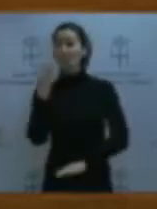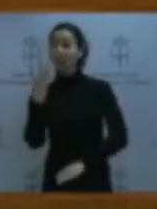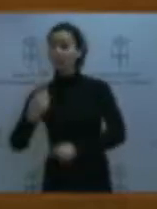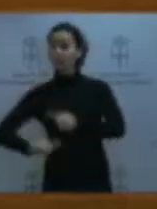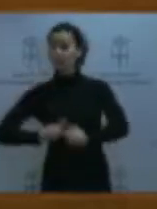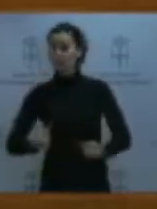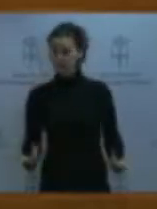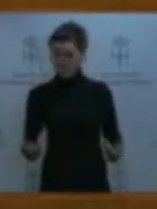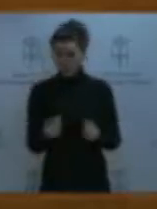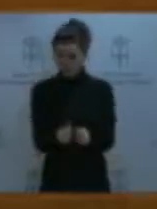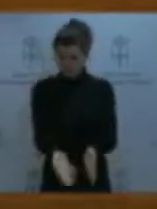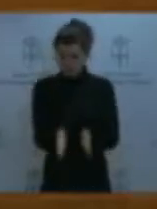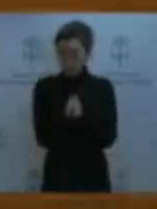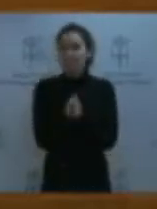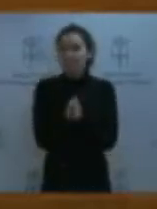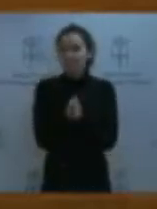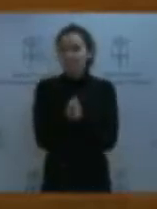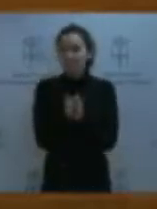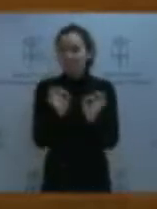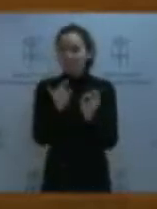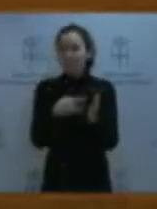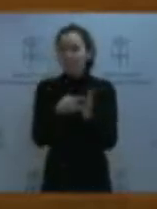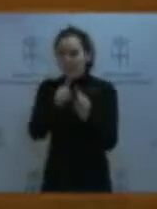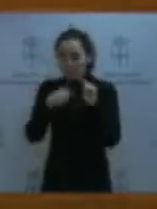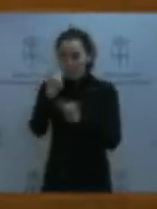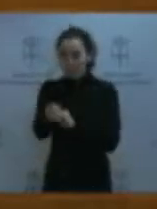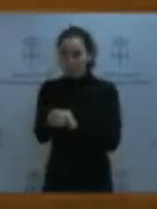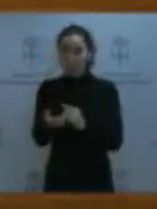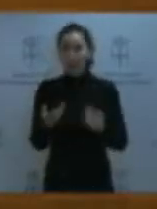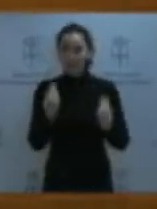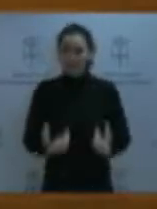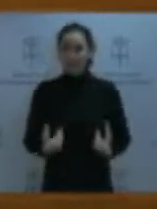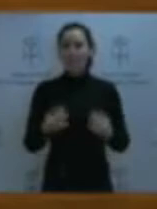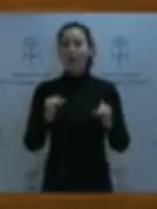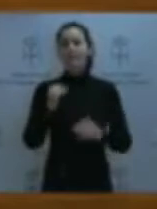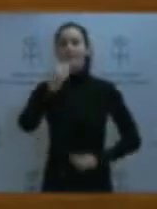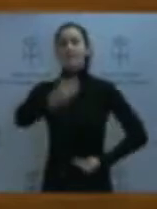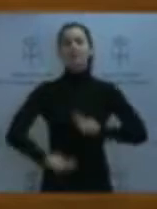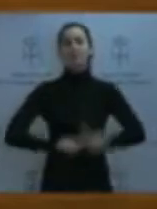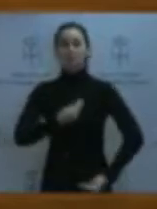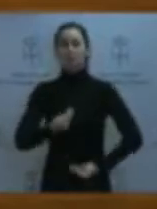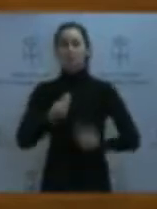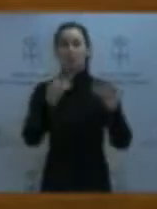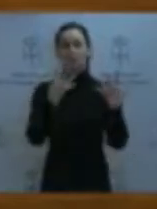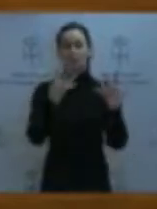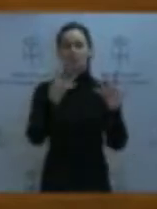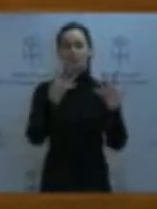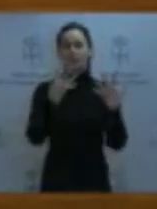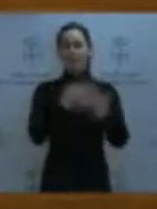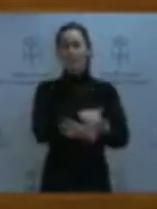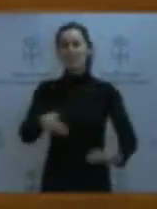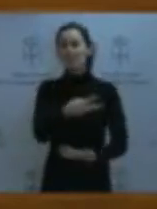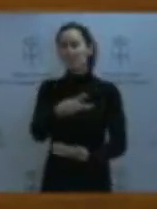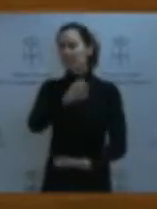familias, ese es el proyecto del año que viene que ustedes han puesto. El que está en ejecución son 9.300.000, si mal no